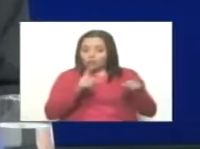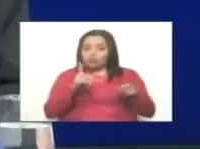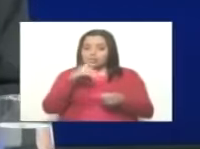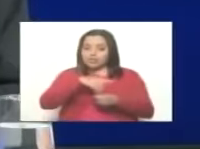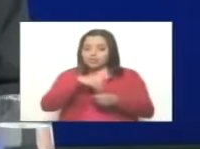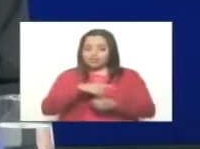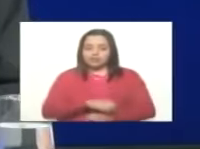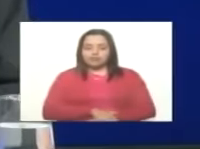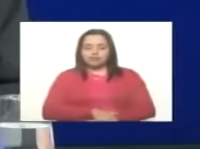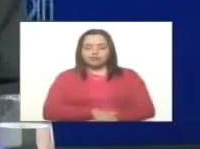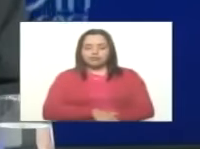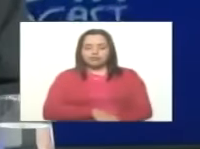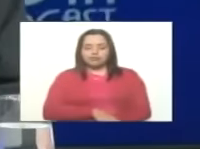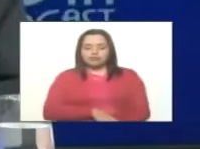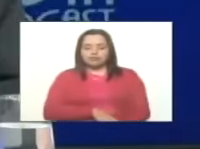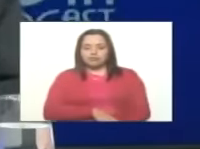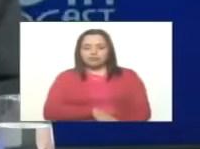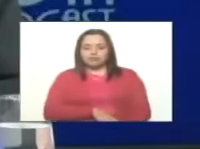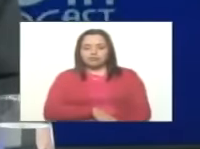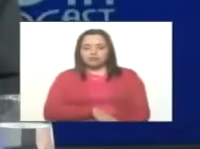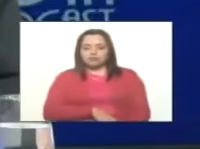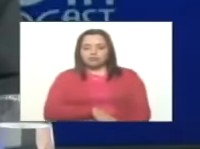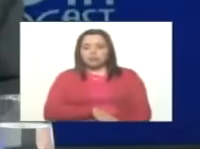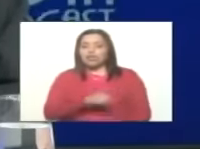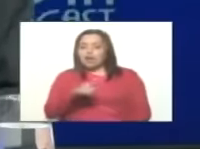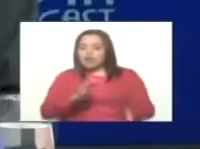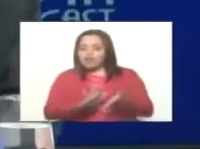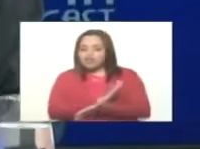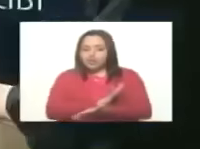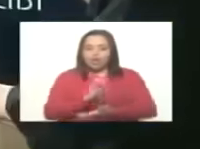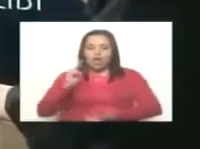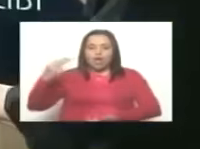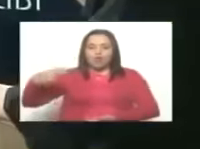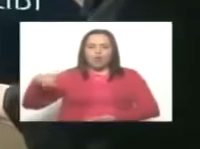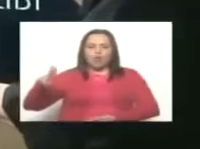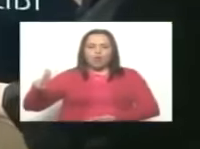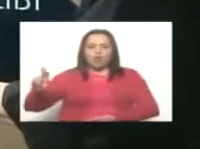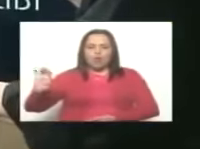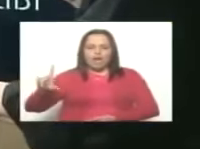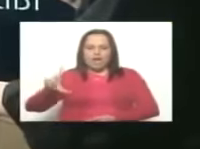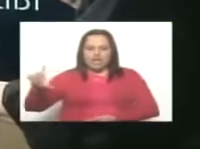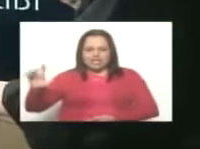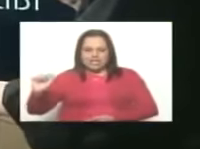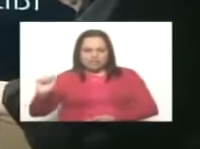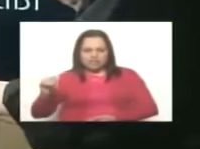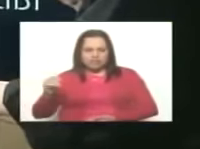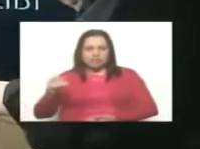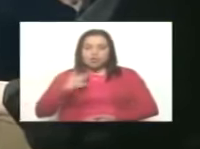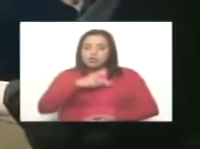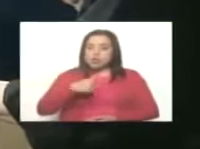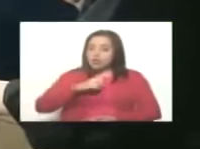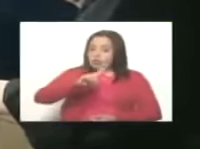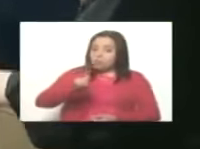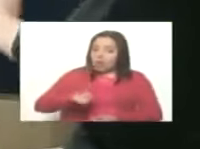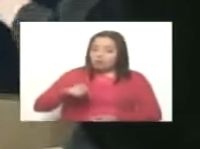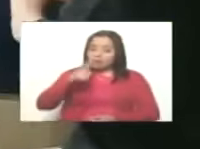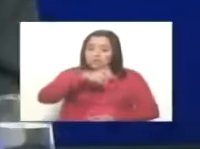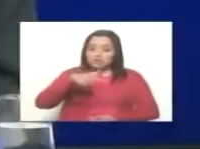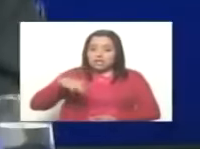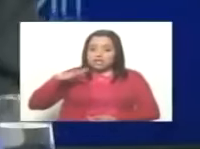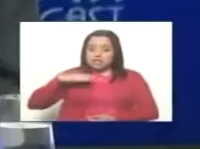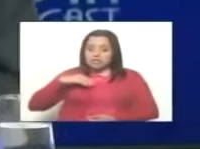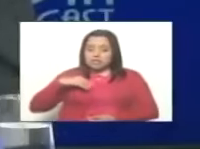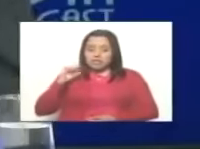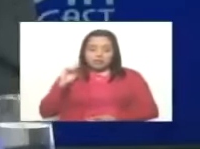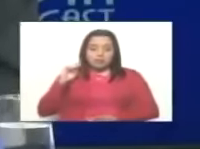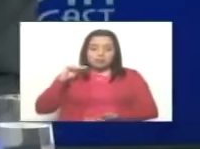tema de la huella. Cuando nosotros entrevistamos a los 6CPC de Maracay, yo les